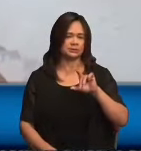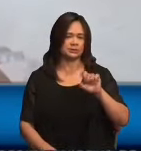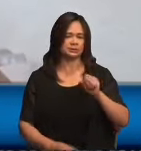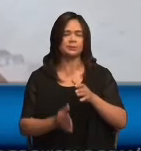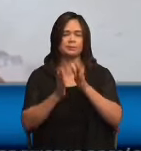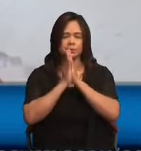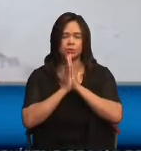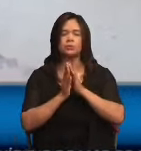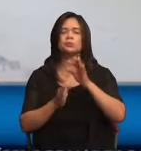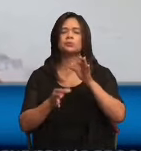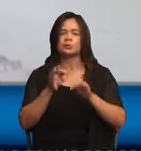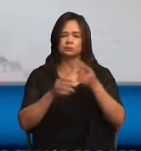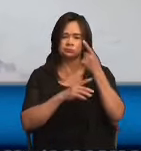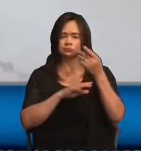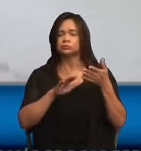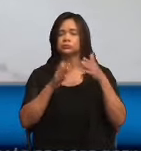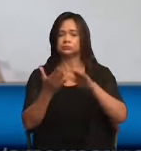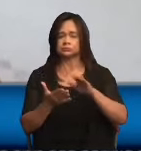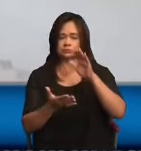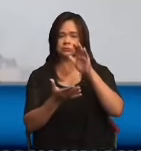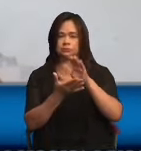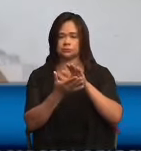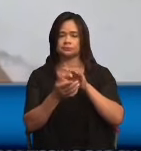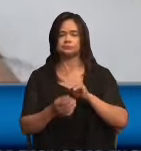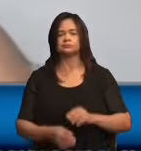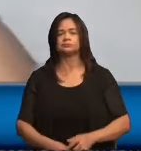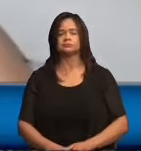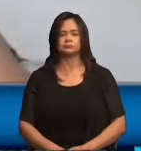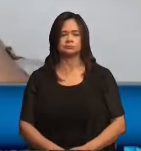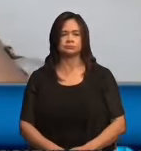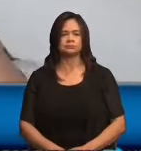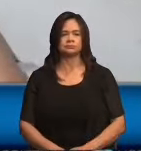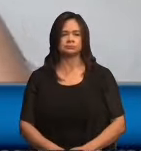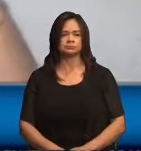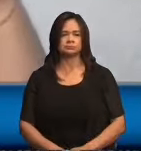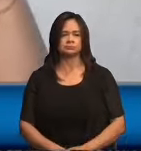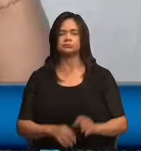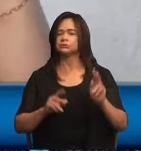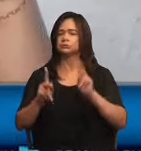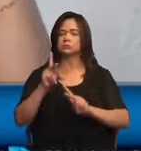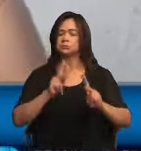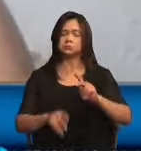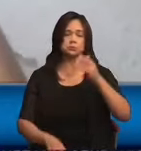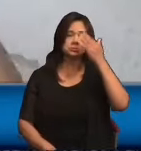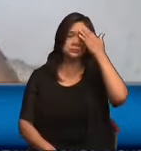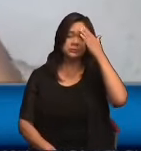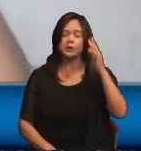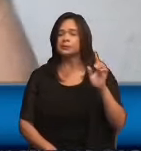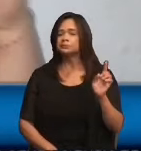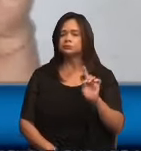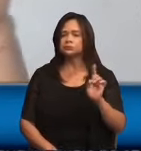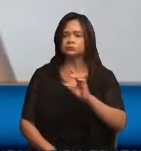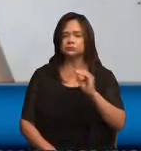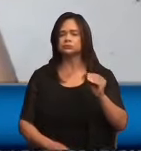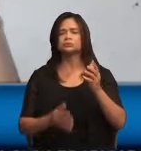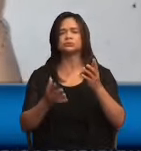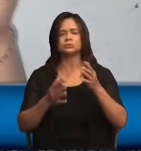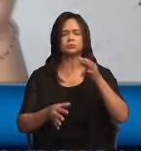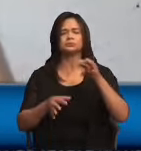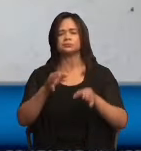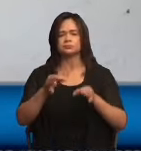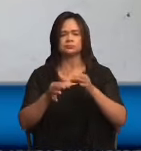pidió justicia por la muerte de su pareja sentimental. Esa gente no se sabe de dónde es. Yo lo que quiero es que se haga